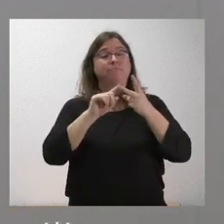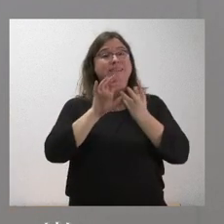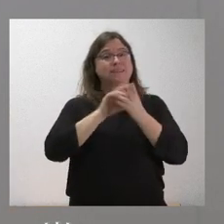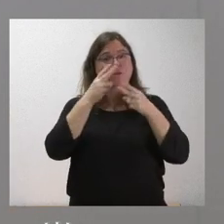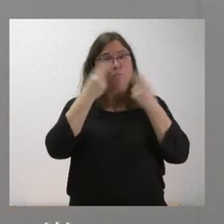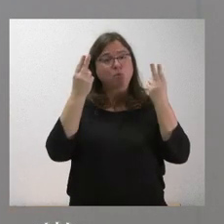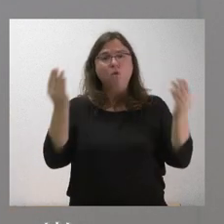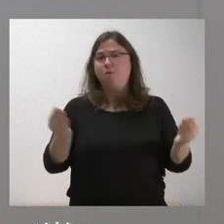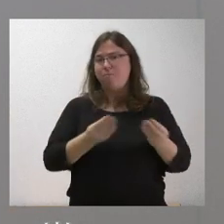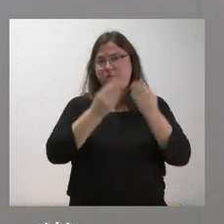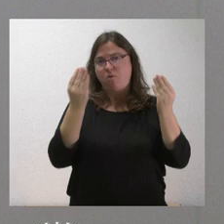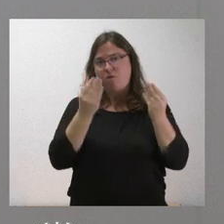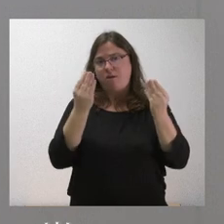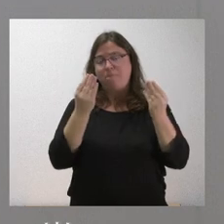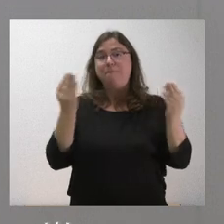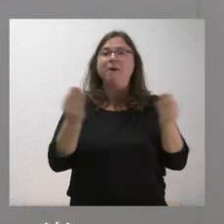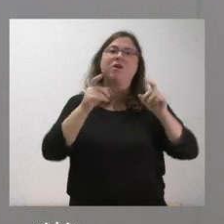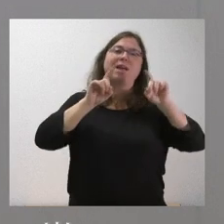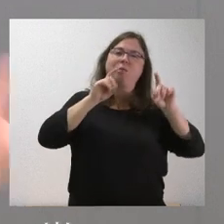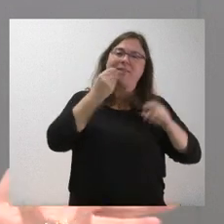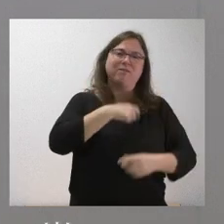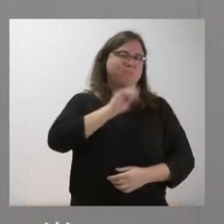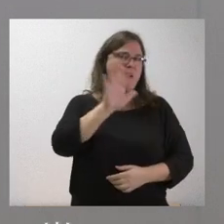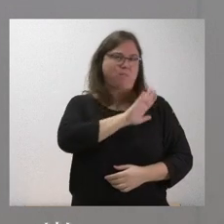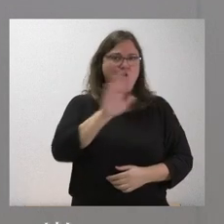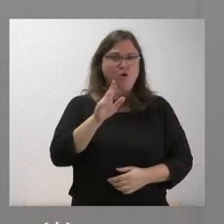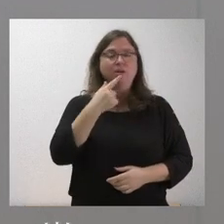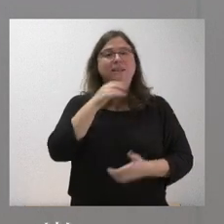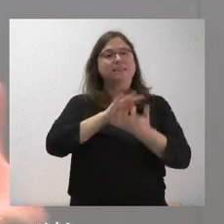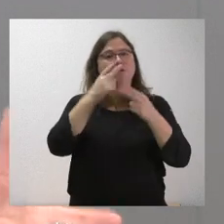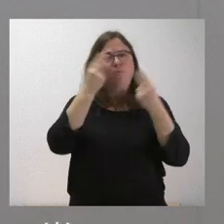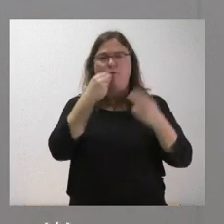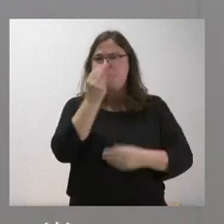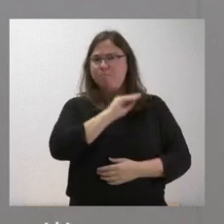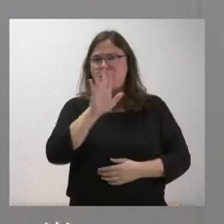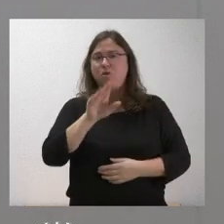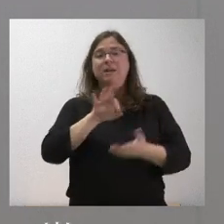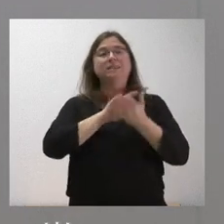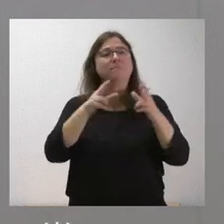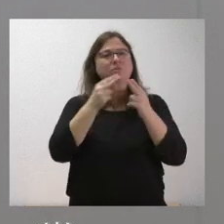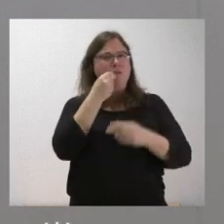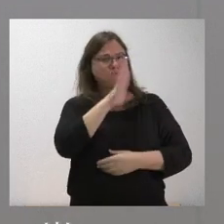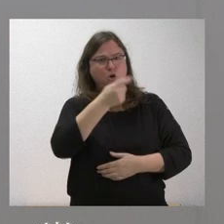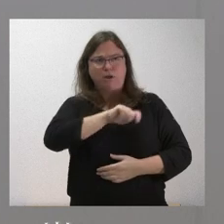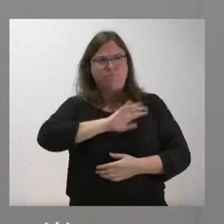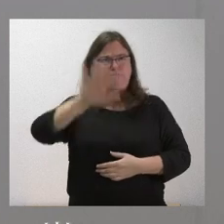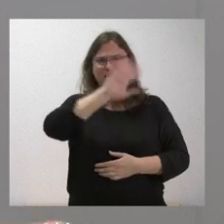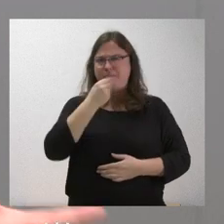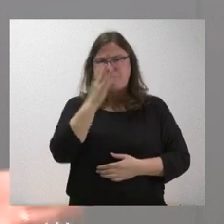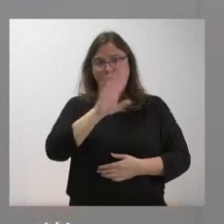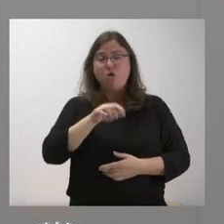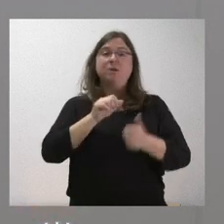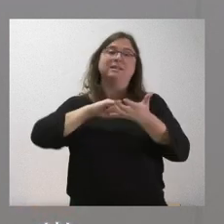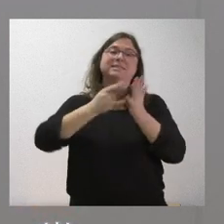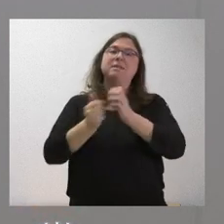León El tener la mejor educación de España los mejores servicios públicos los mejores servicios sociales el mejor sistema de dependencia está ayudando